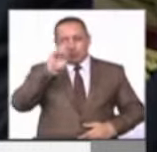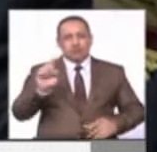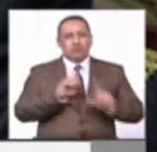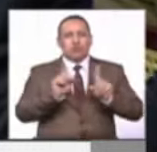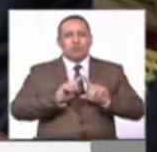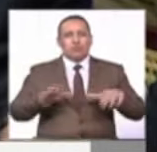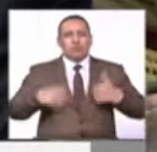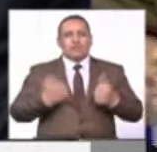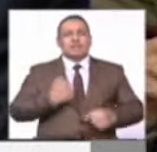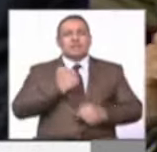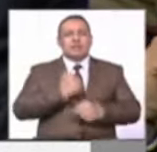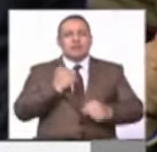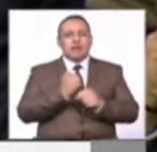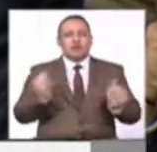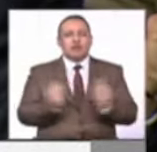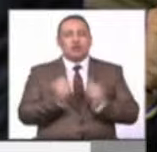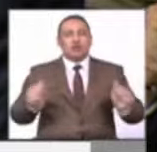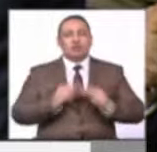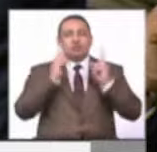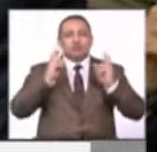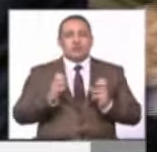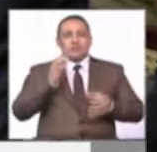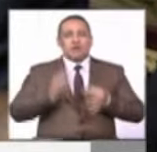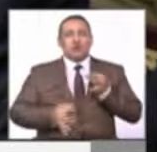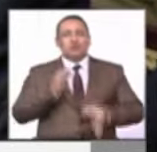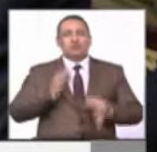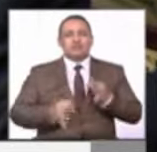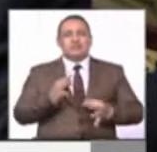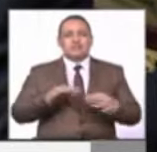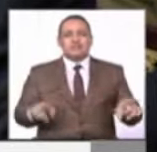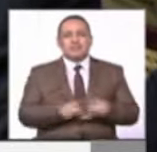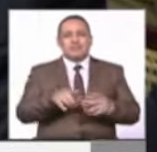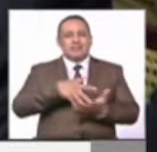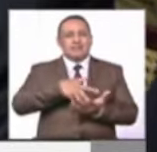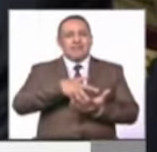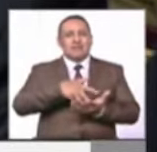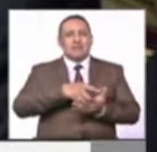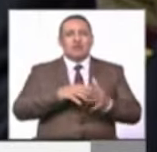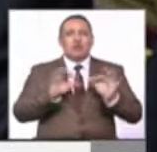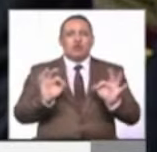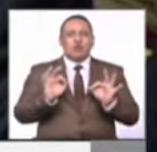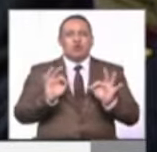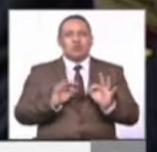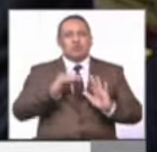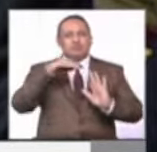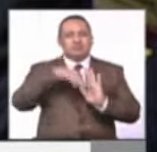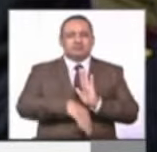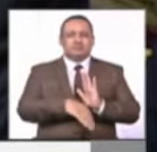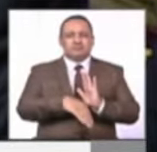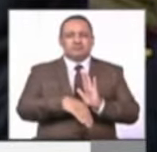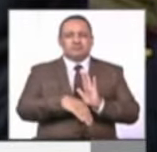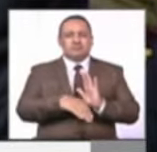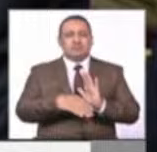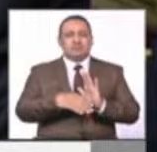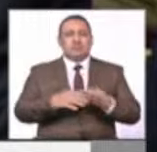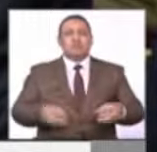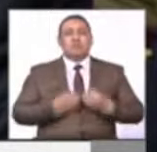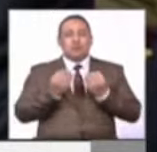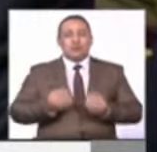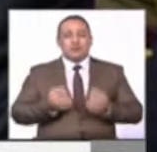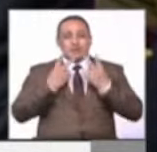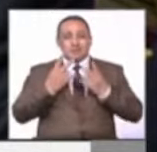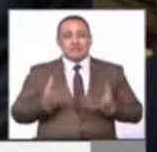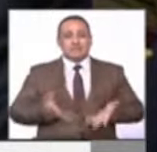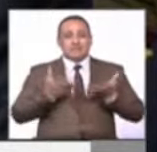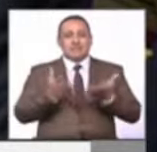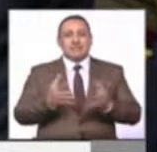funcionar con un sistema de Justicia débil o precario pues se genera